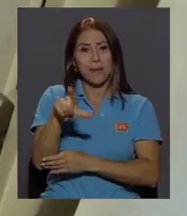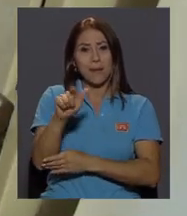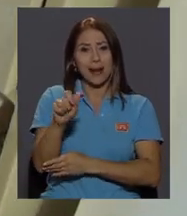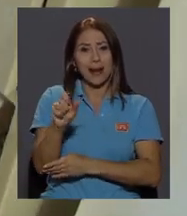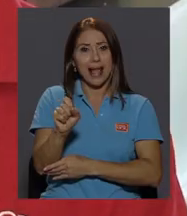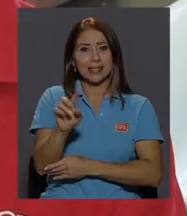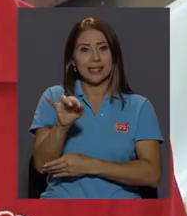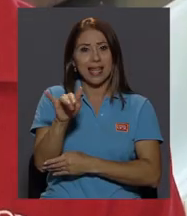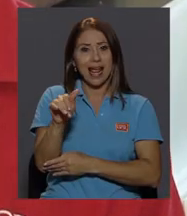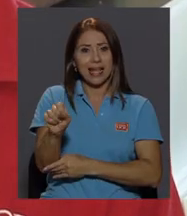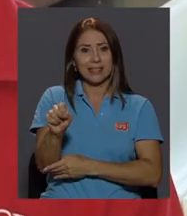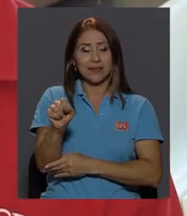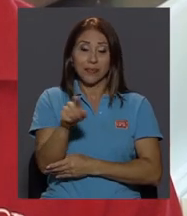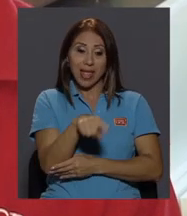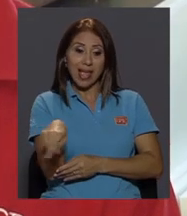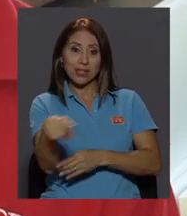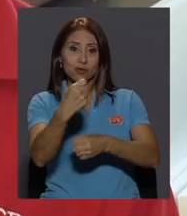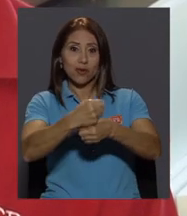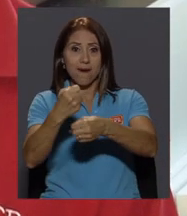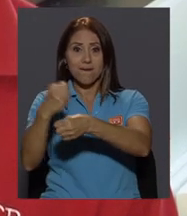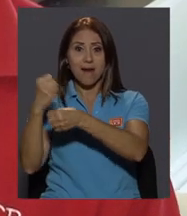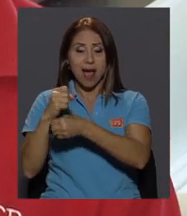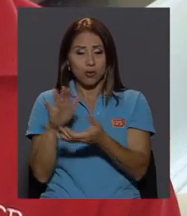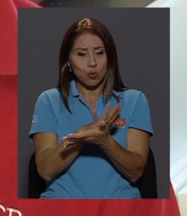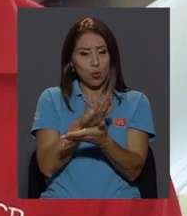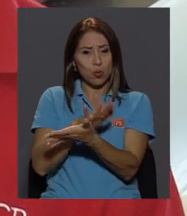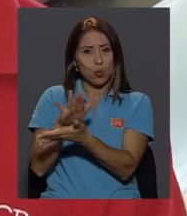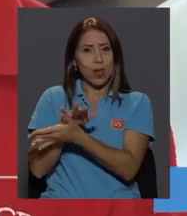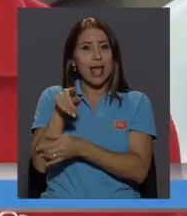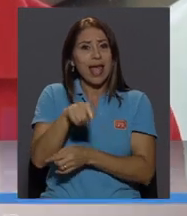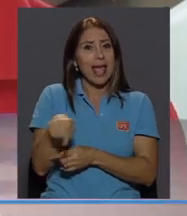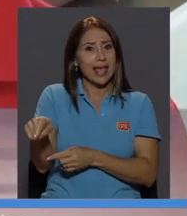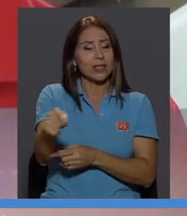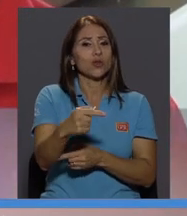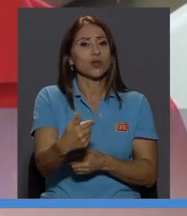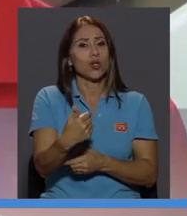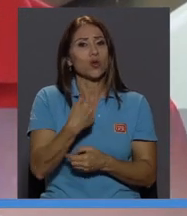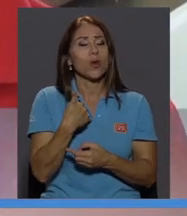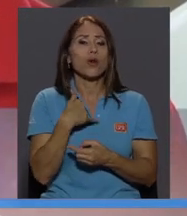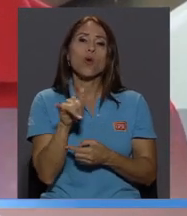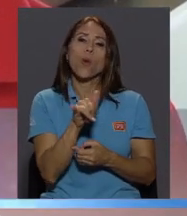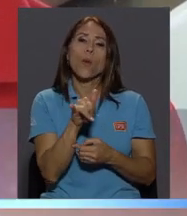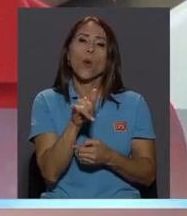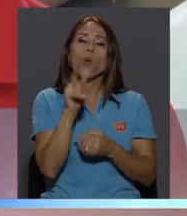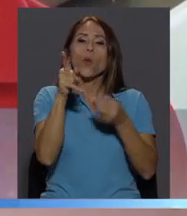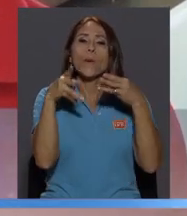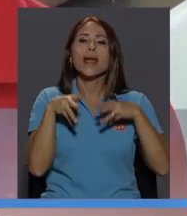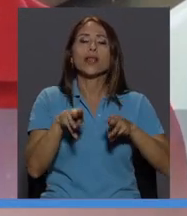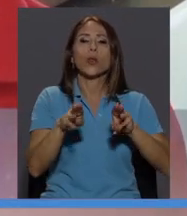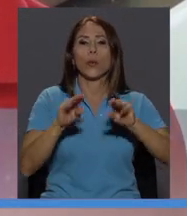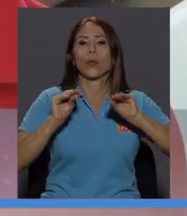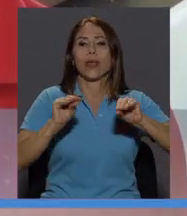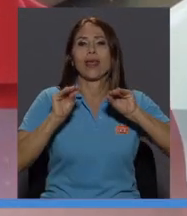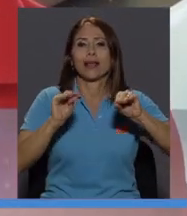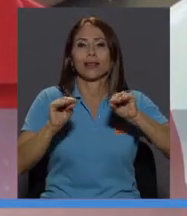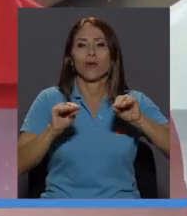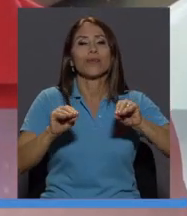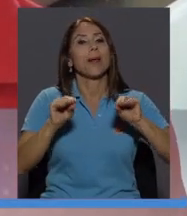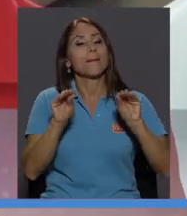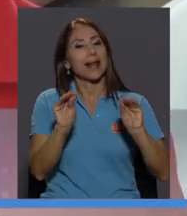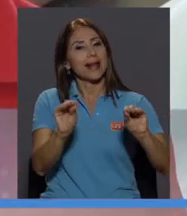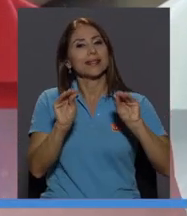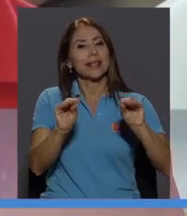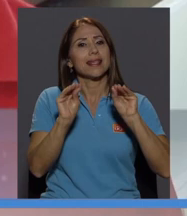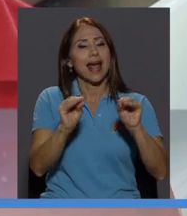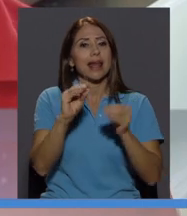Las obras normalmente se concibieron como un método didáctico para enseñar dibujo y diseño.